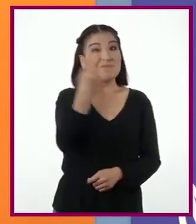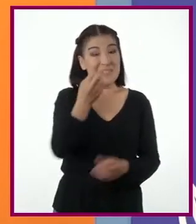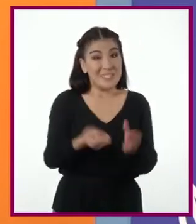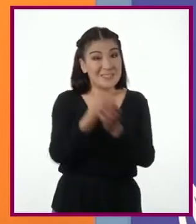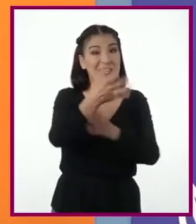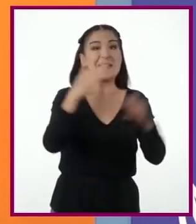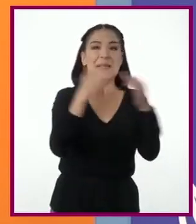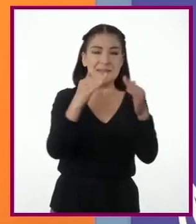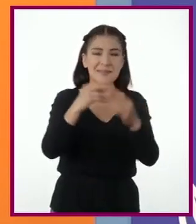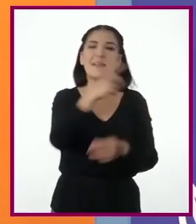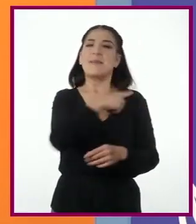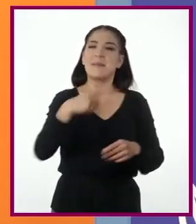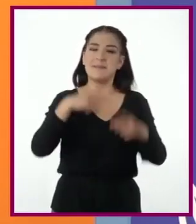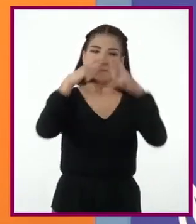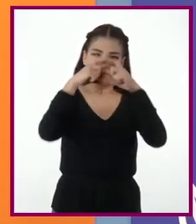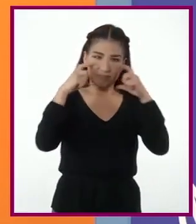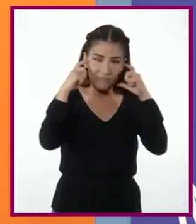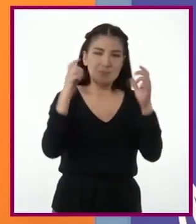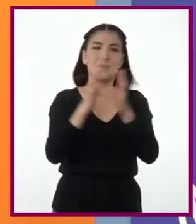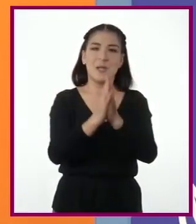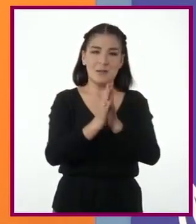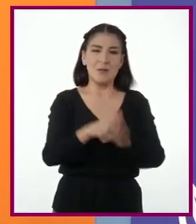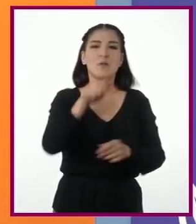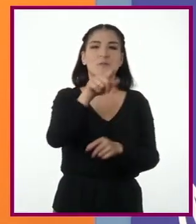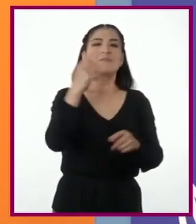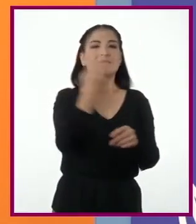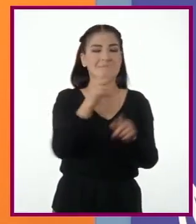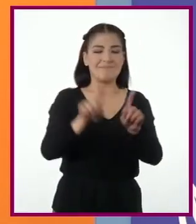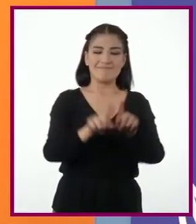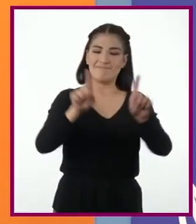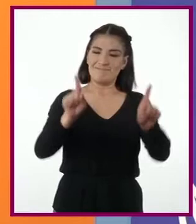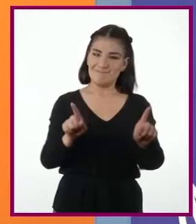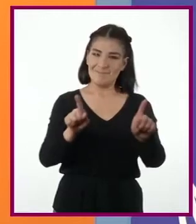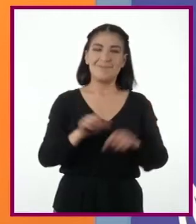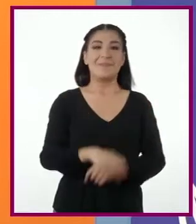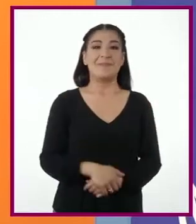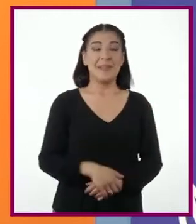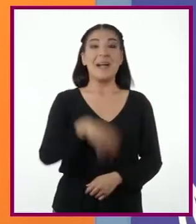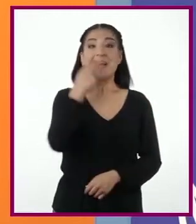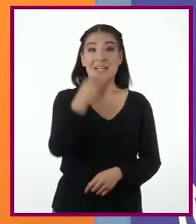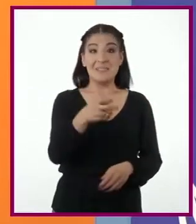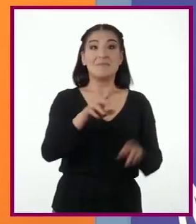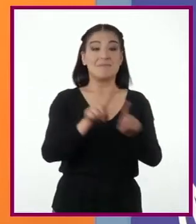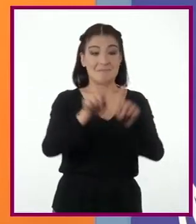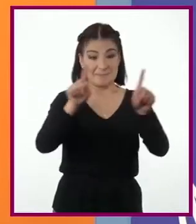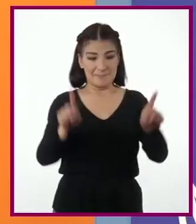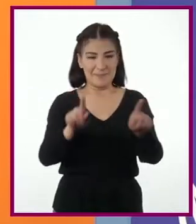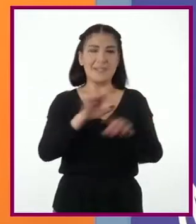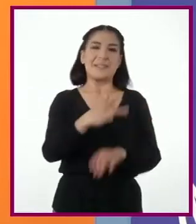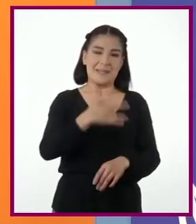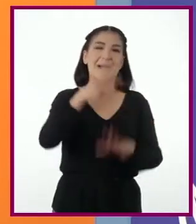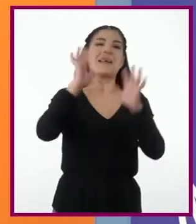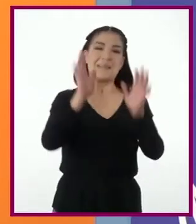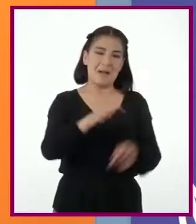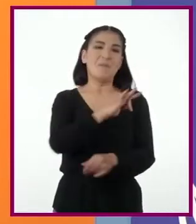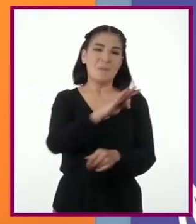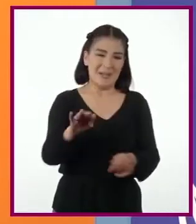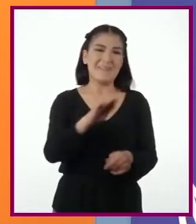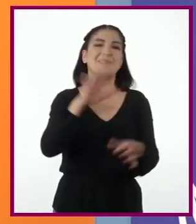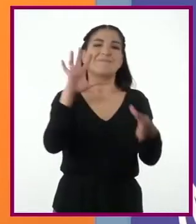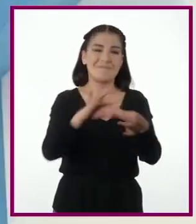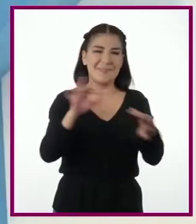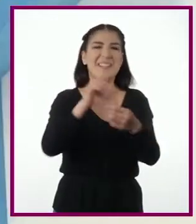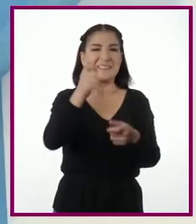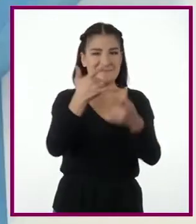usar cubrebocas y seguir las medidas de sana distancia. Dicho lo anterior, es momento de comenzar.